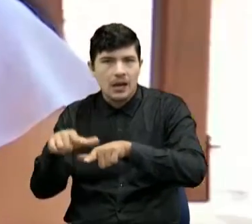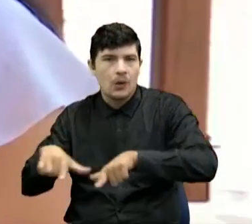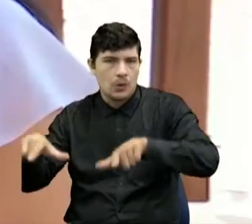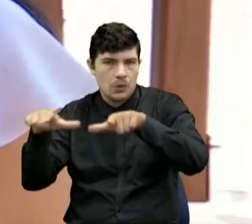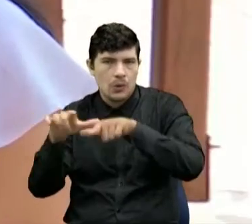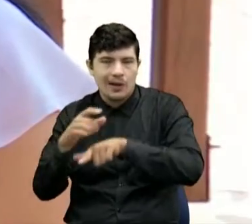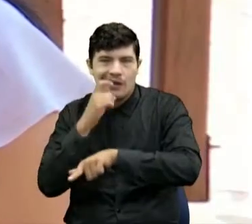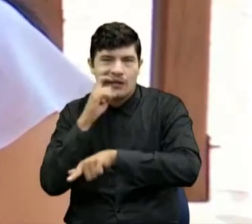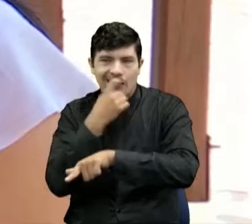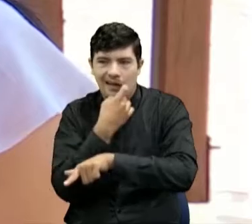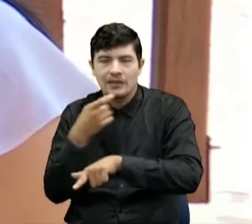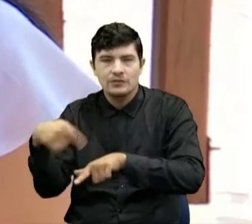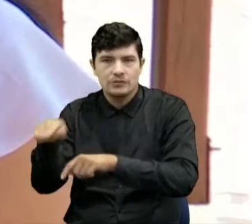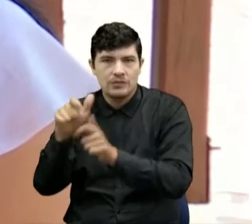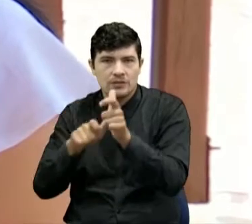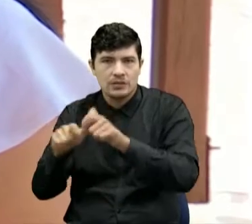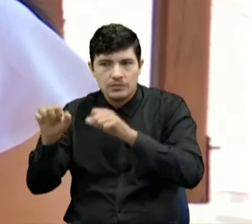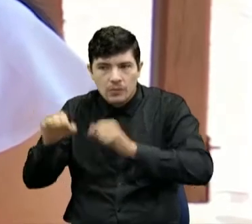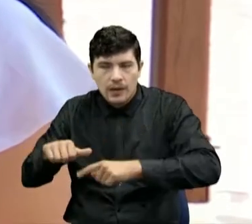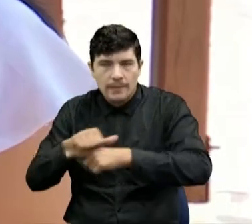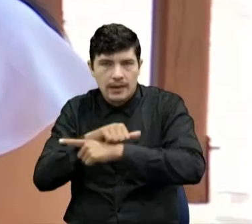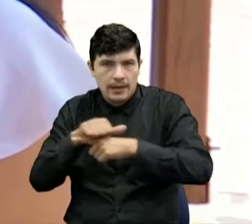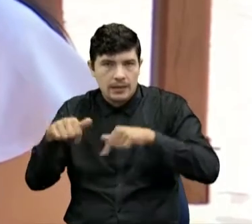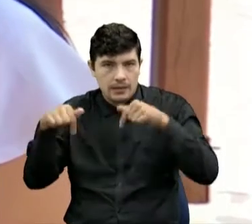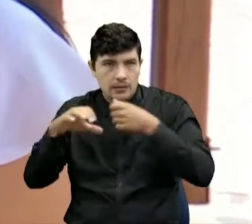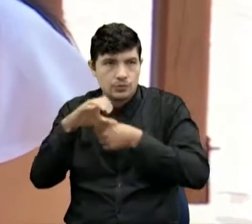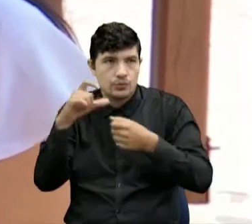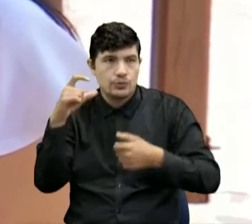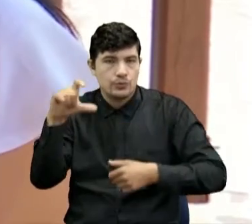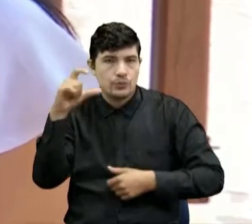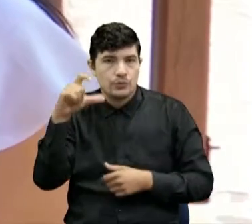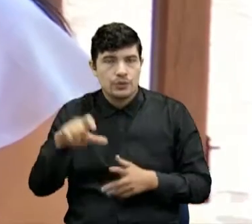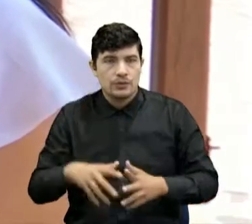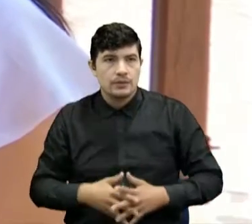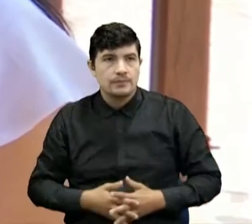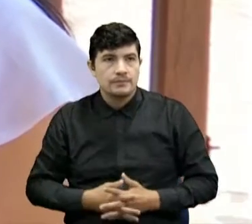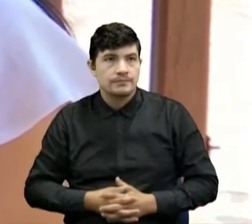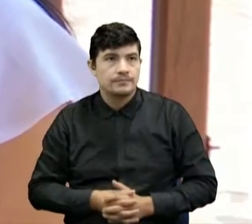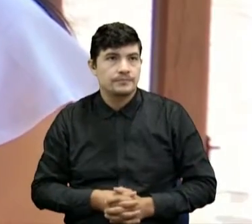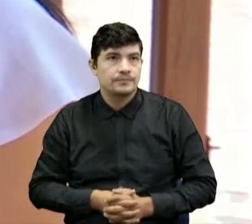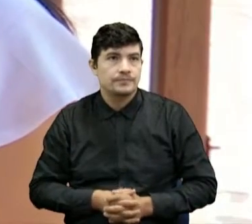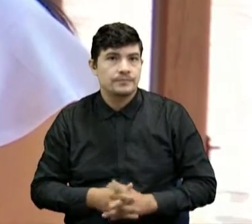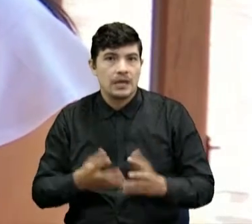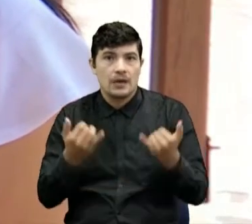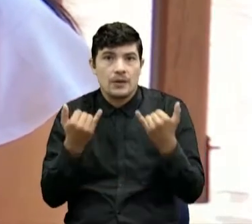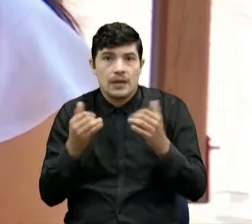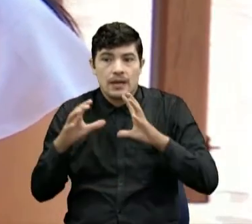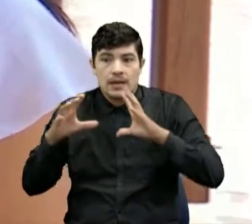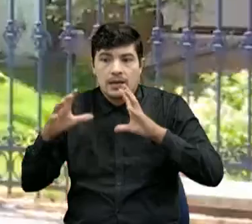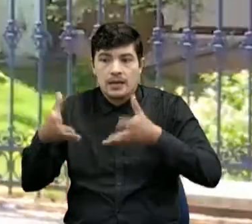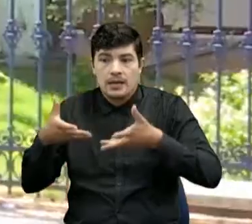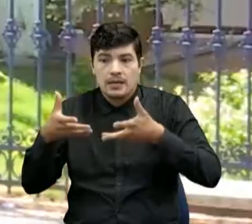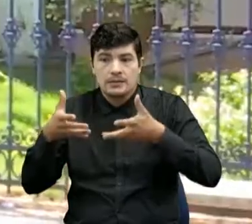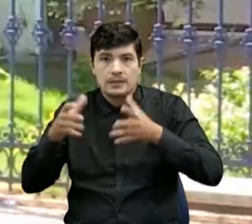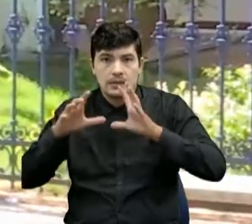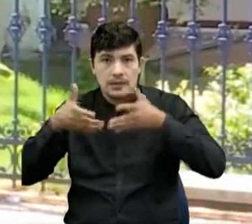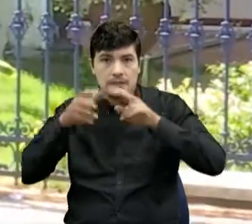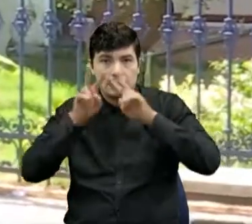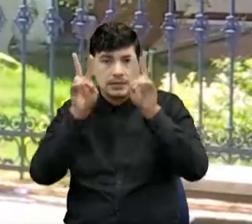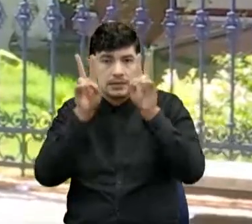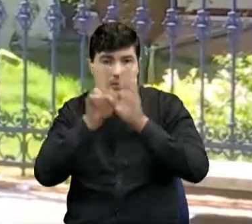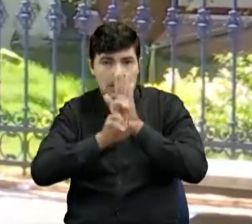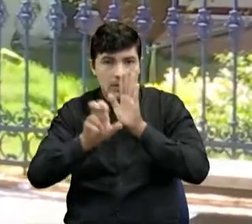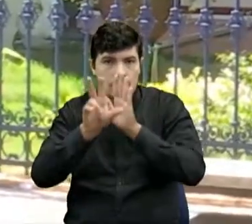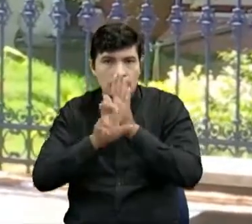puede realizar sus prácticas acá en la ciudad de cúcuta las clases teóricas se manejan a través